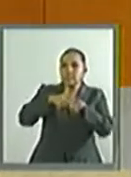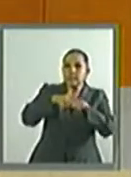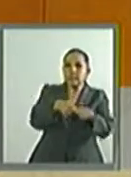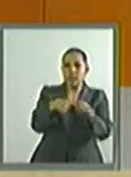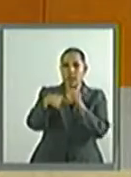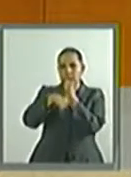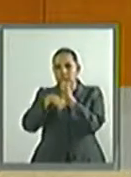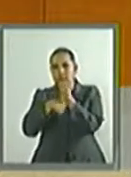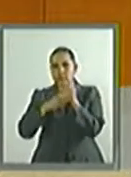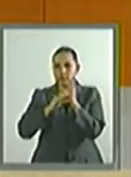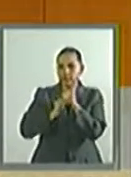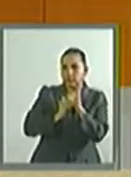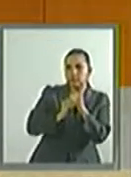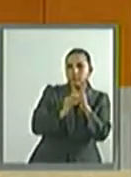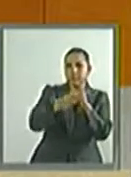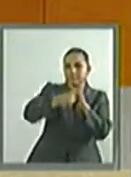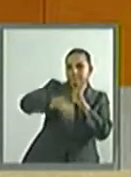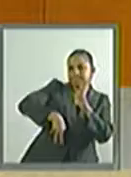se solapan